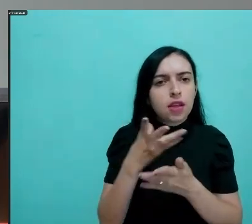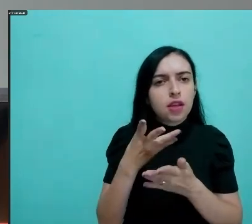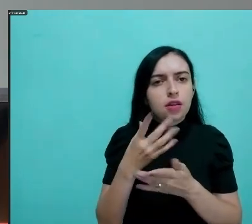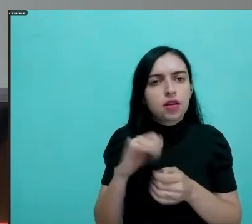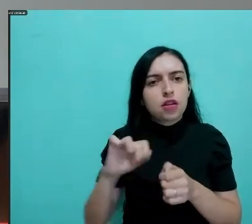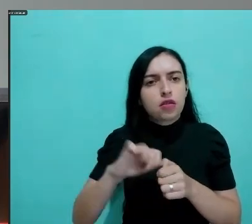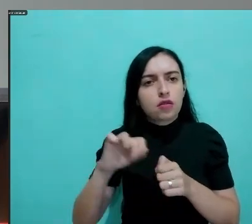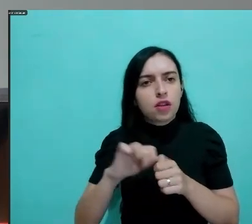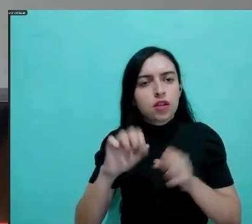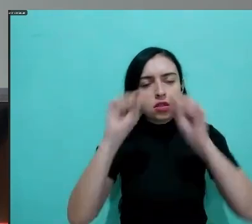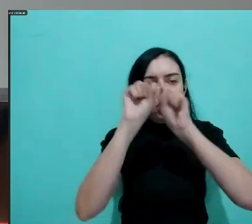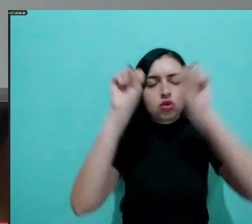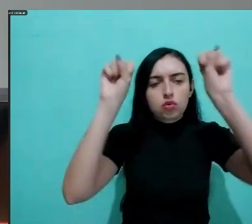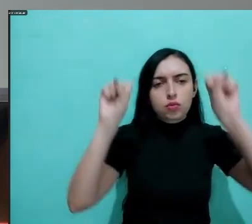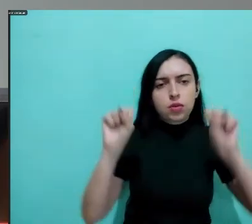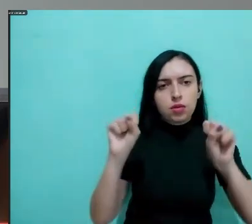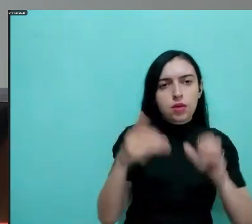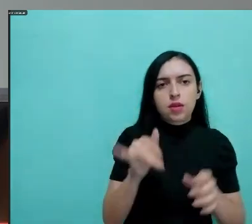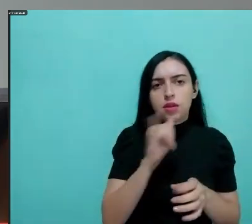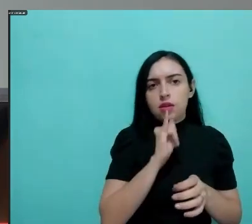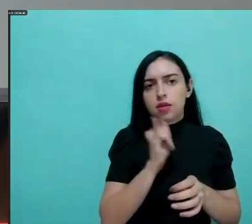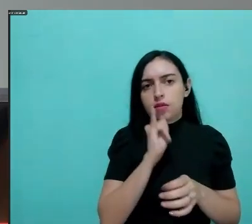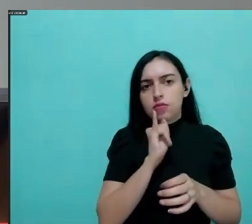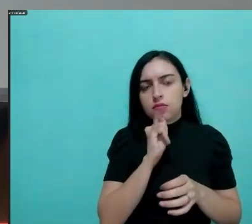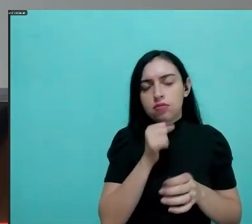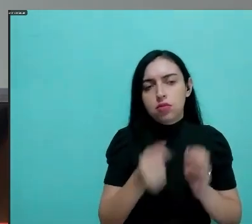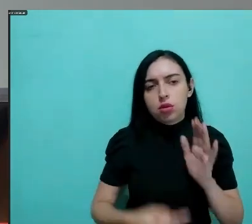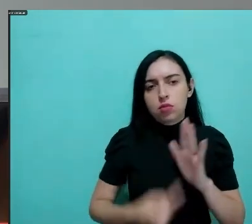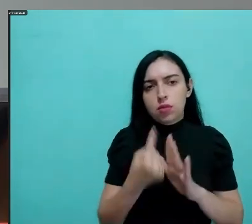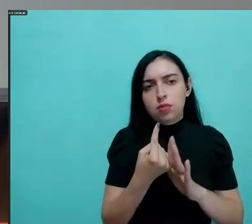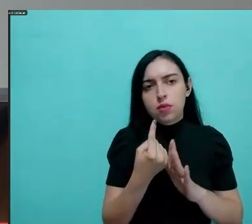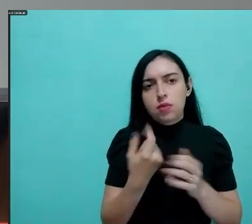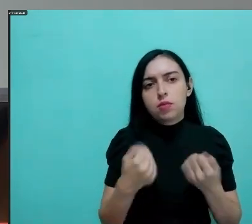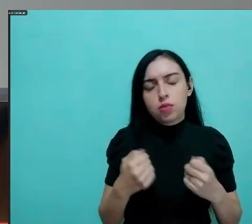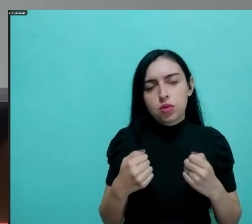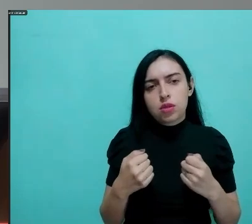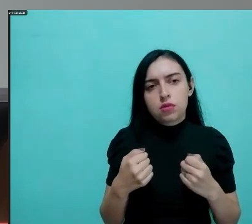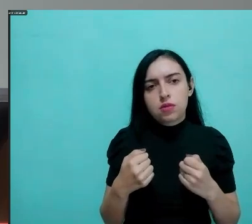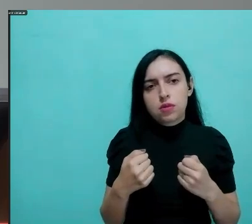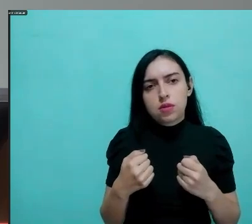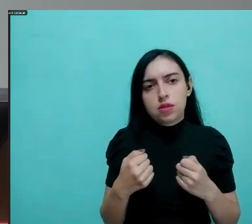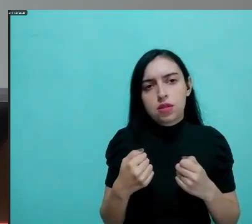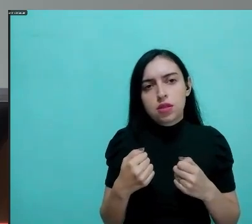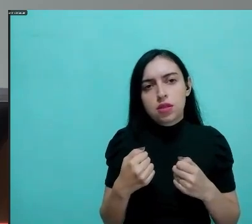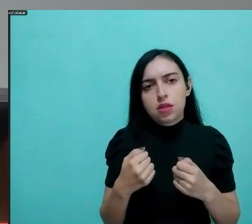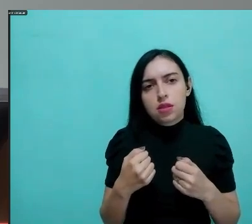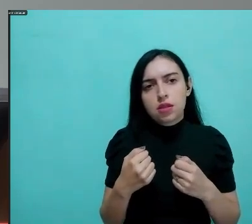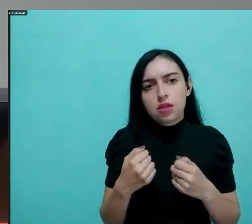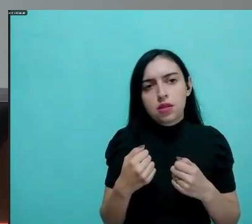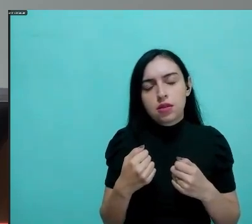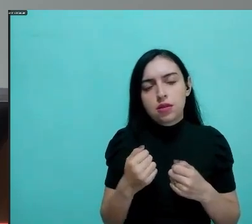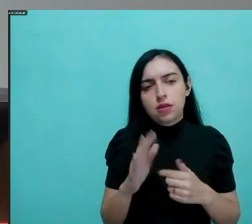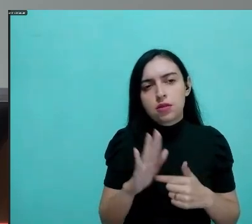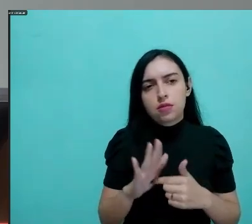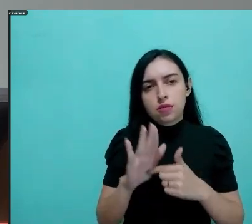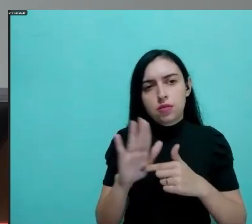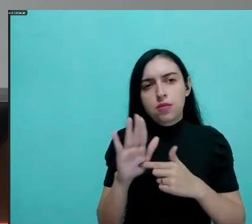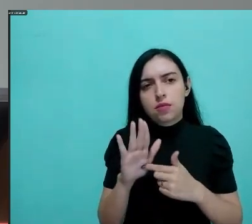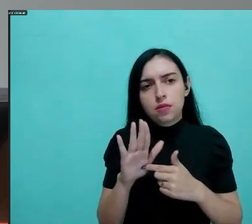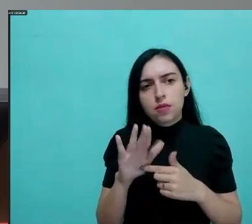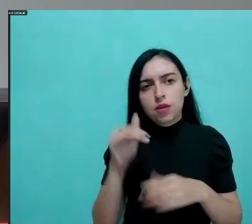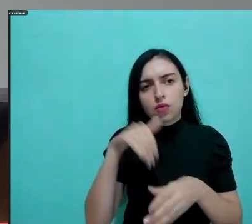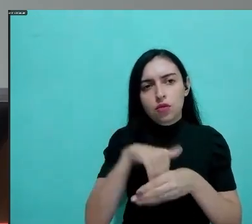soberanía por el pueblo, pero por primera vez se ha logrado que el pueblo decida cosas